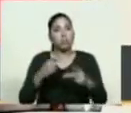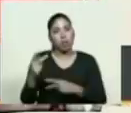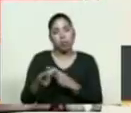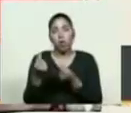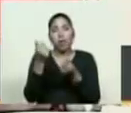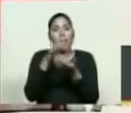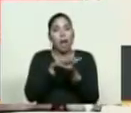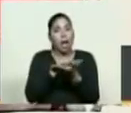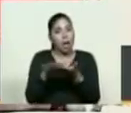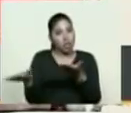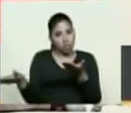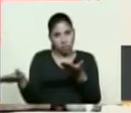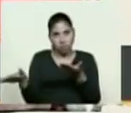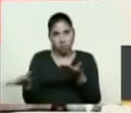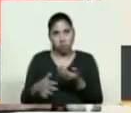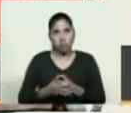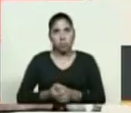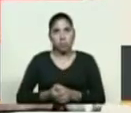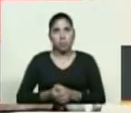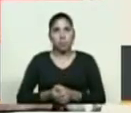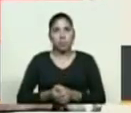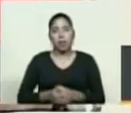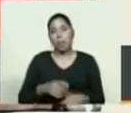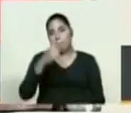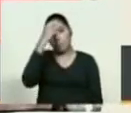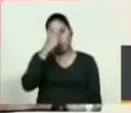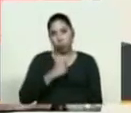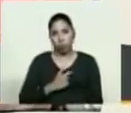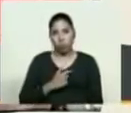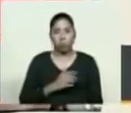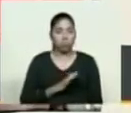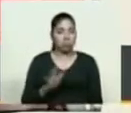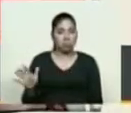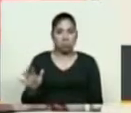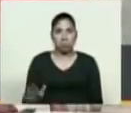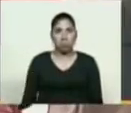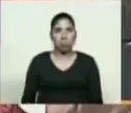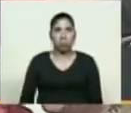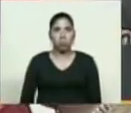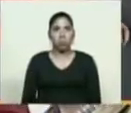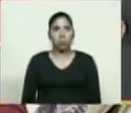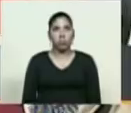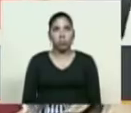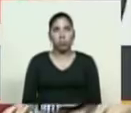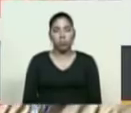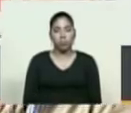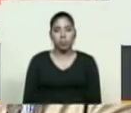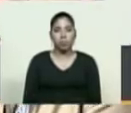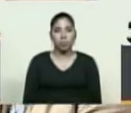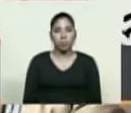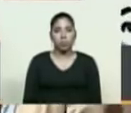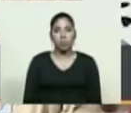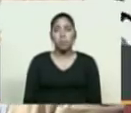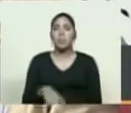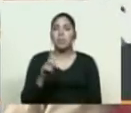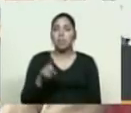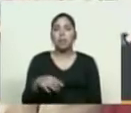gratis, gratuito, para el militante, para la persona, para el compañero, el venezolano o la venezolana. Y en verdad nos